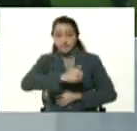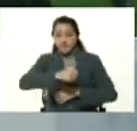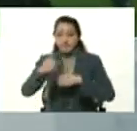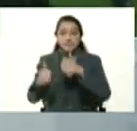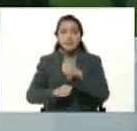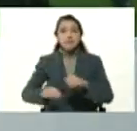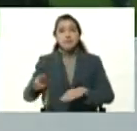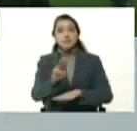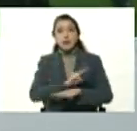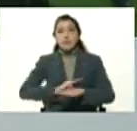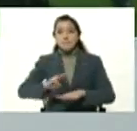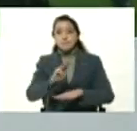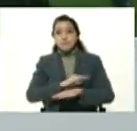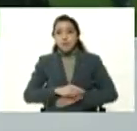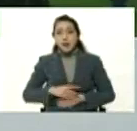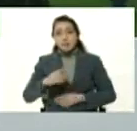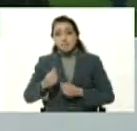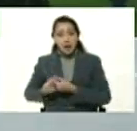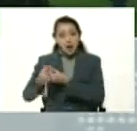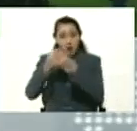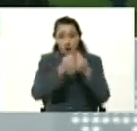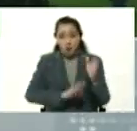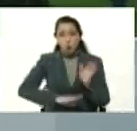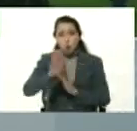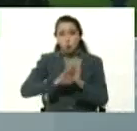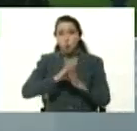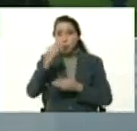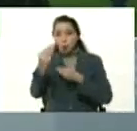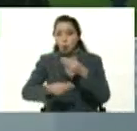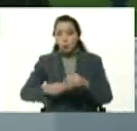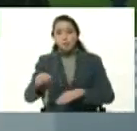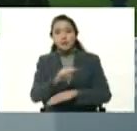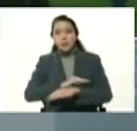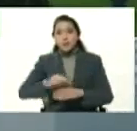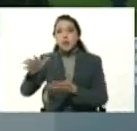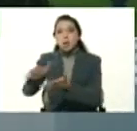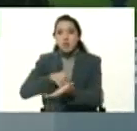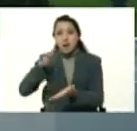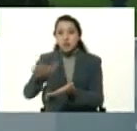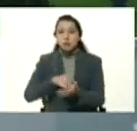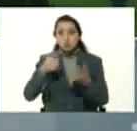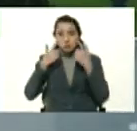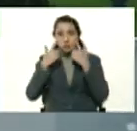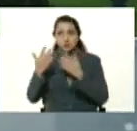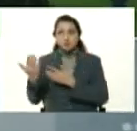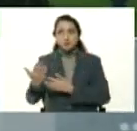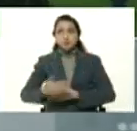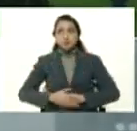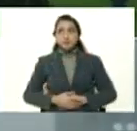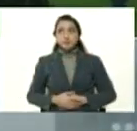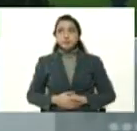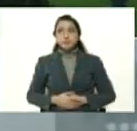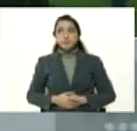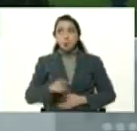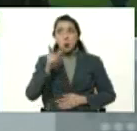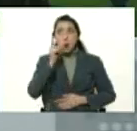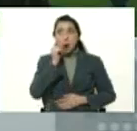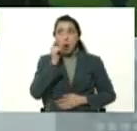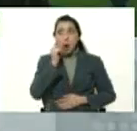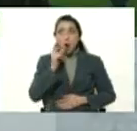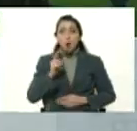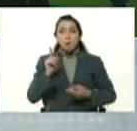viceministra para la producción del Ministerio de Agricultura. Está Pedro